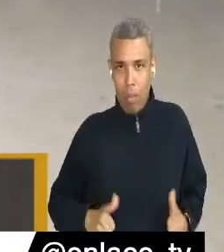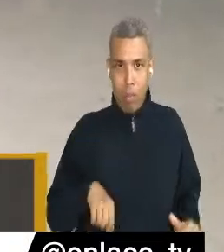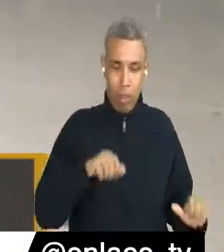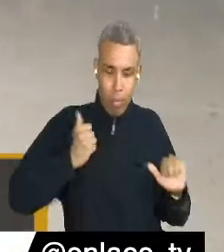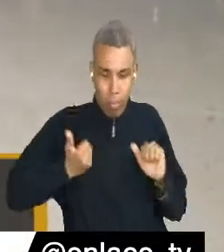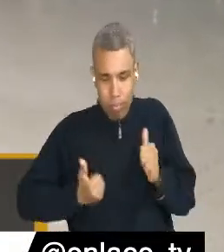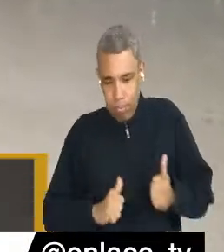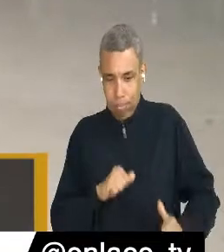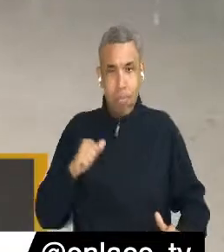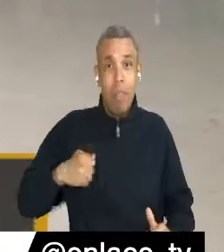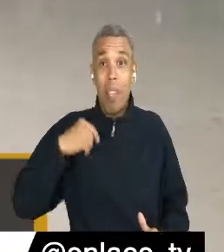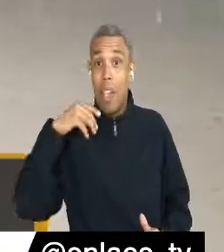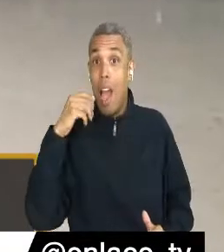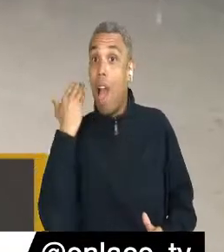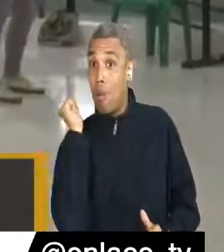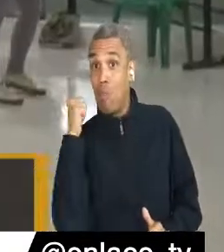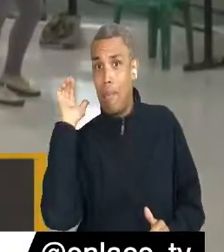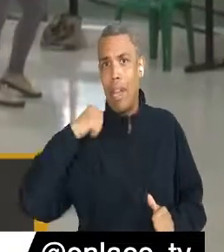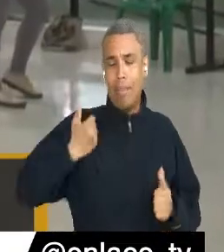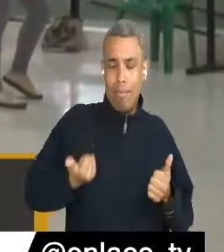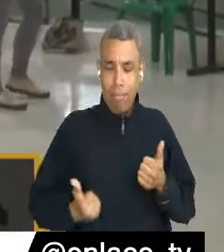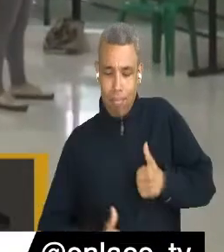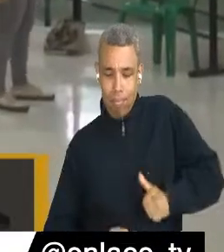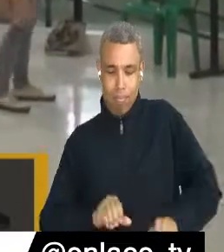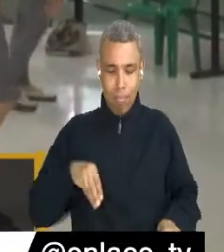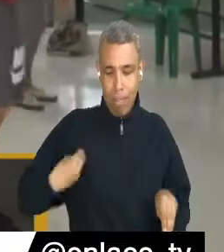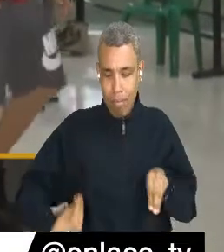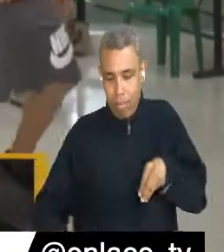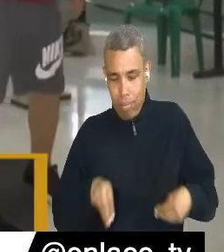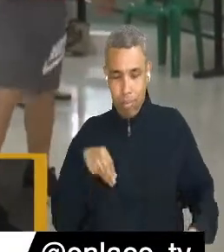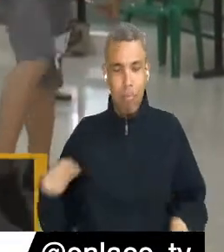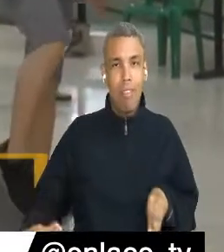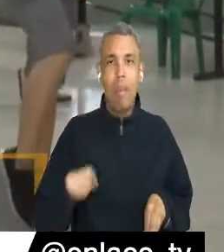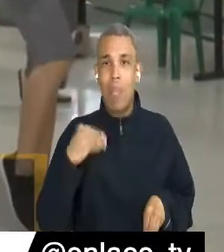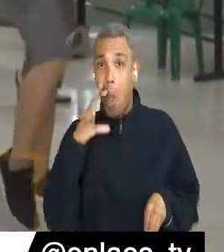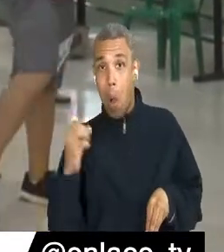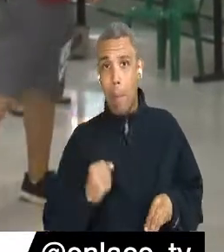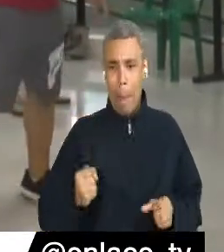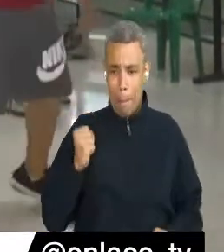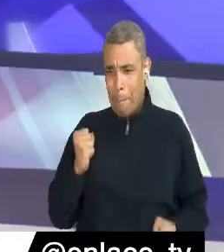este espacio es creado justo para eso, para que los aprendices puedan coger el tumbao.